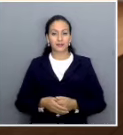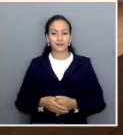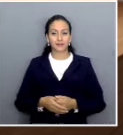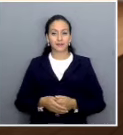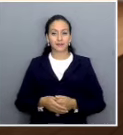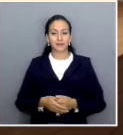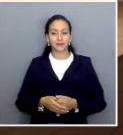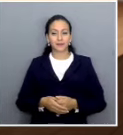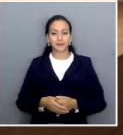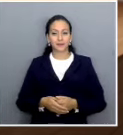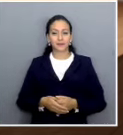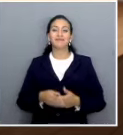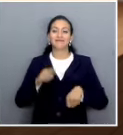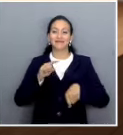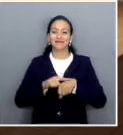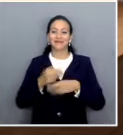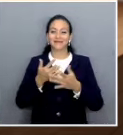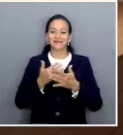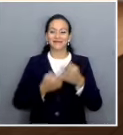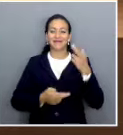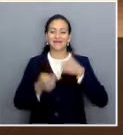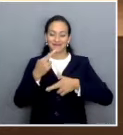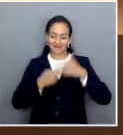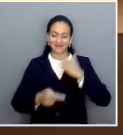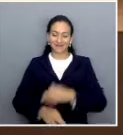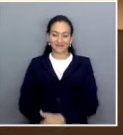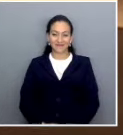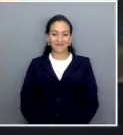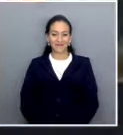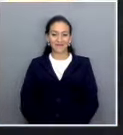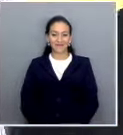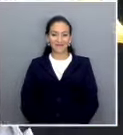Vamos a una pausa, no se vaya porque ya regresamos.